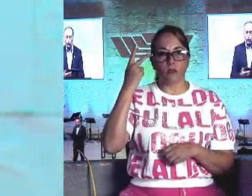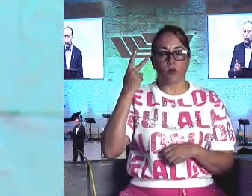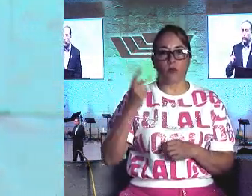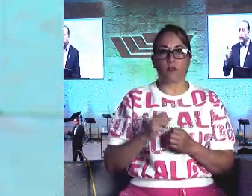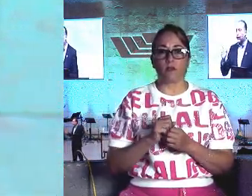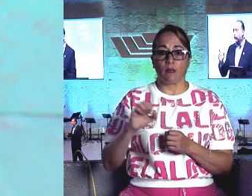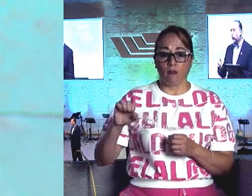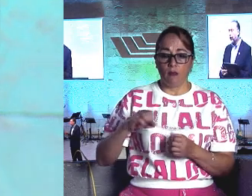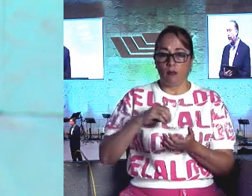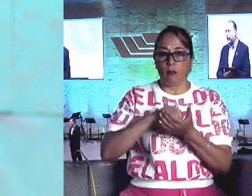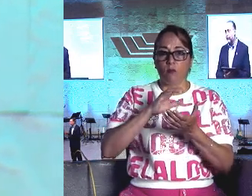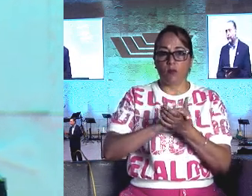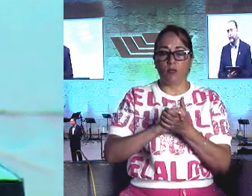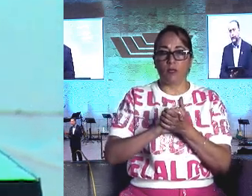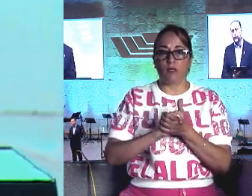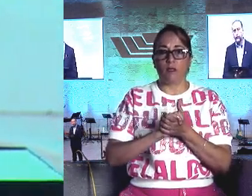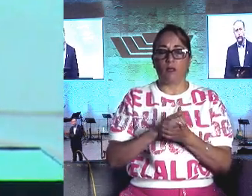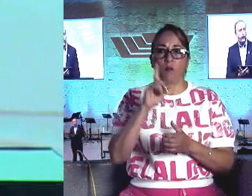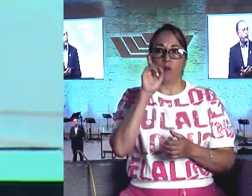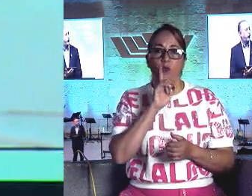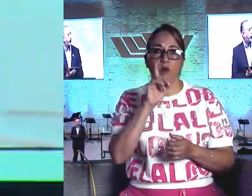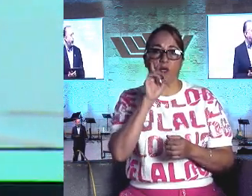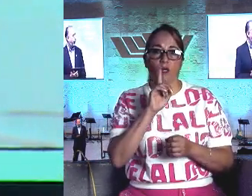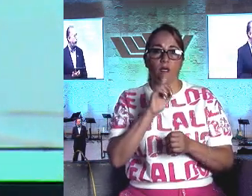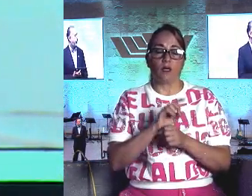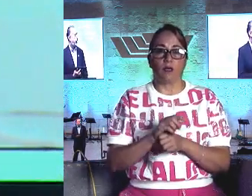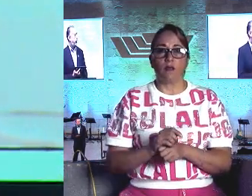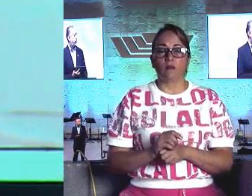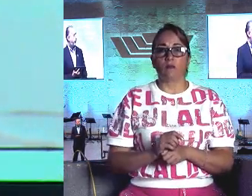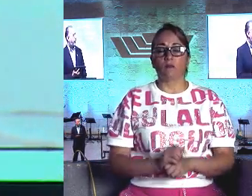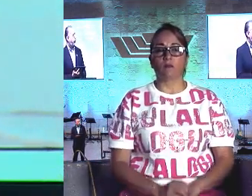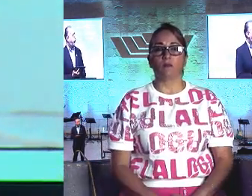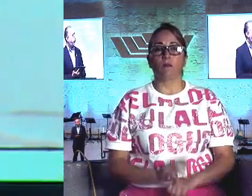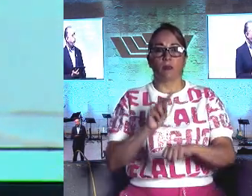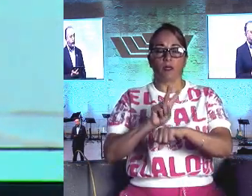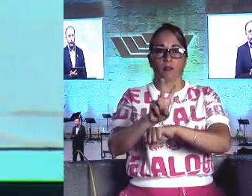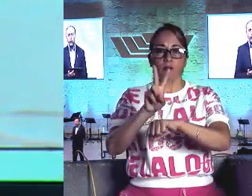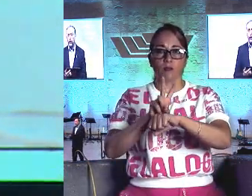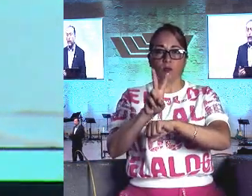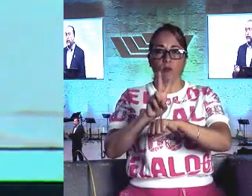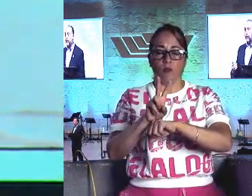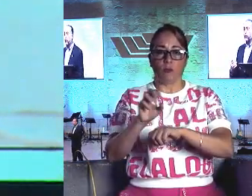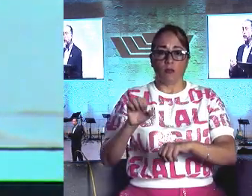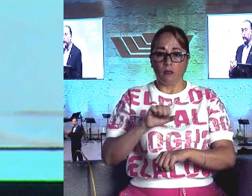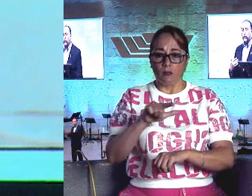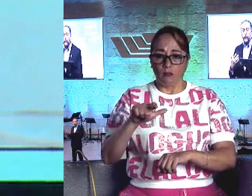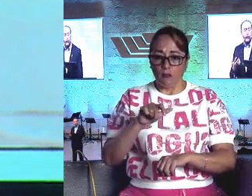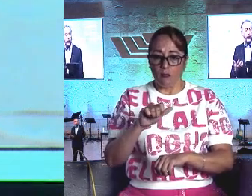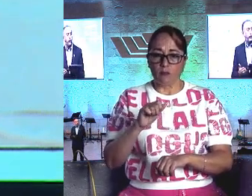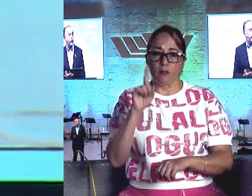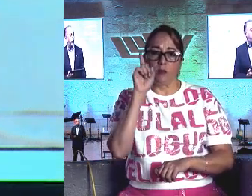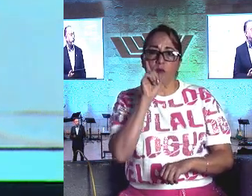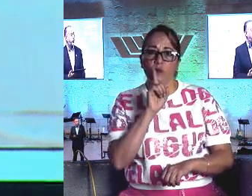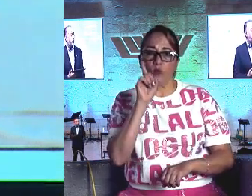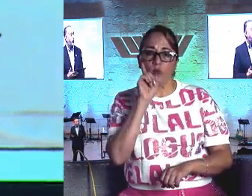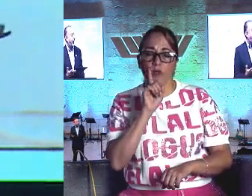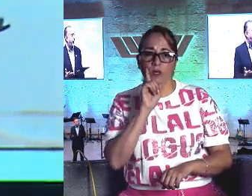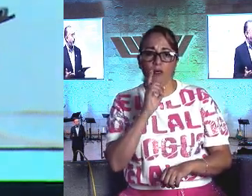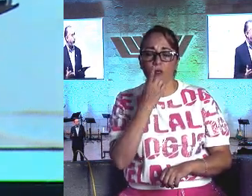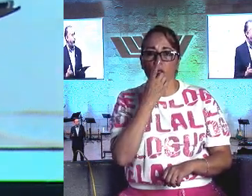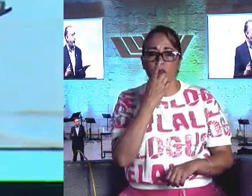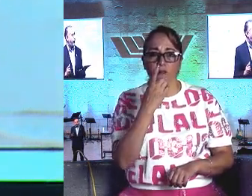es venezolana, se llama Sorelí. Y yo le preguntaba a Sorelí, ¿qué podemos hacer para ayudar? Me dijo,